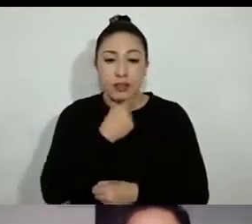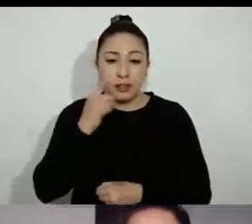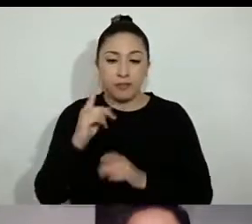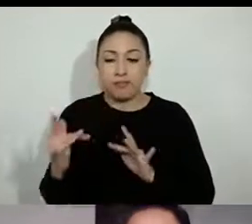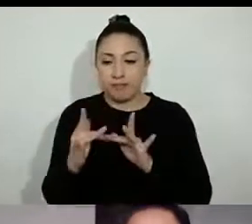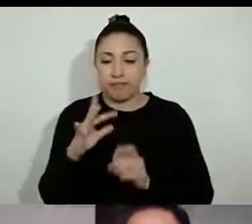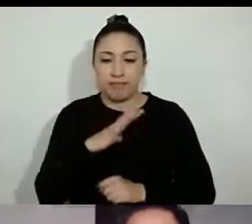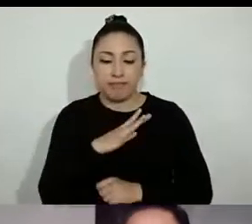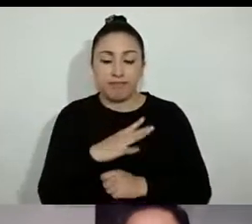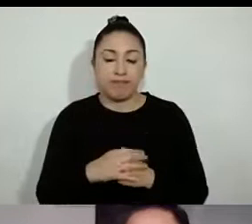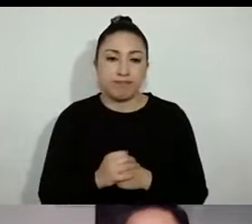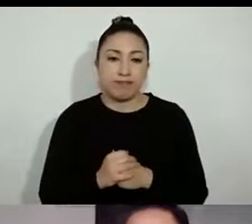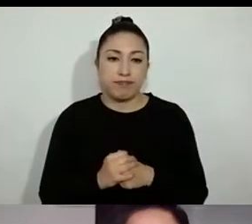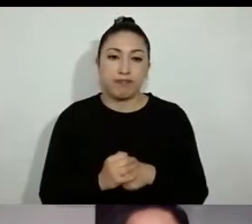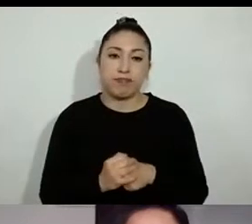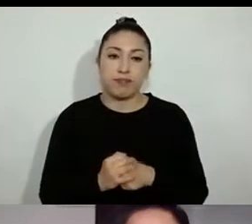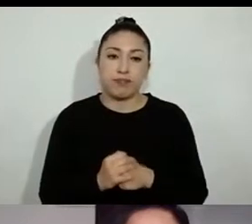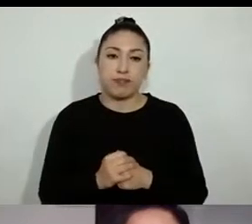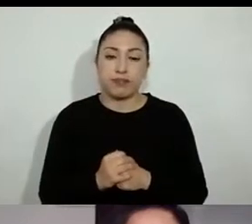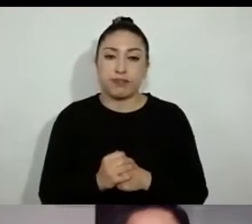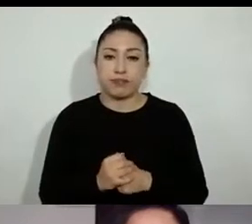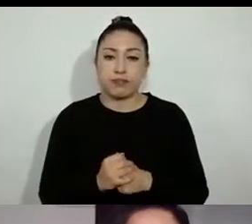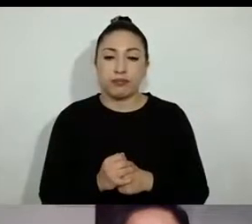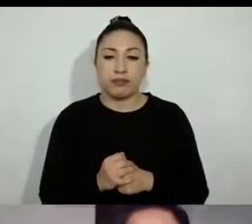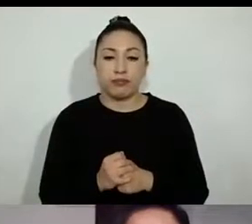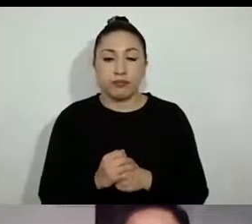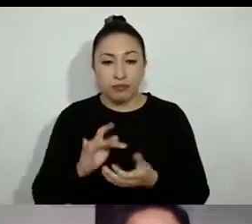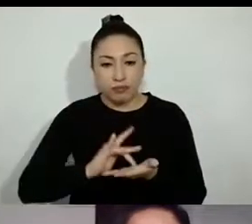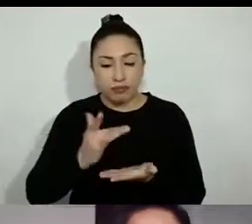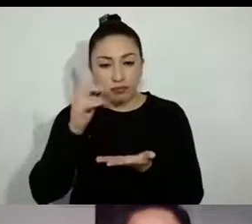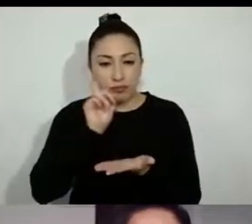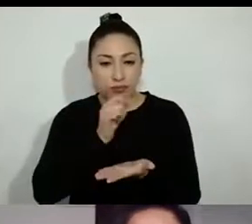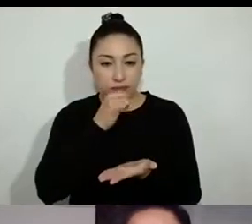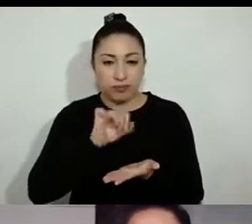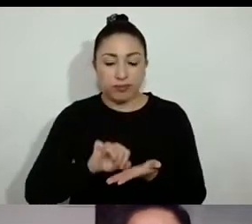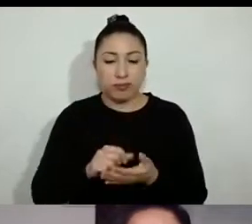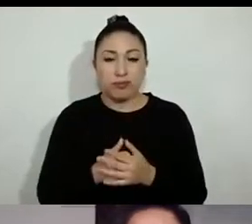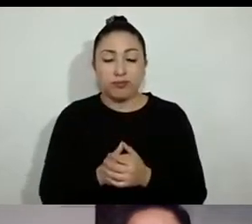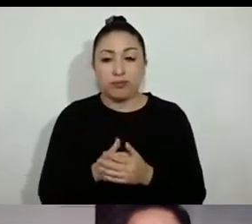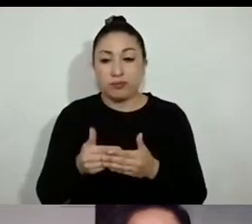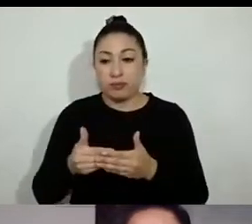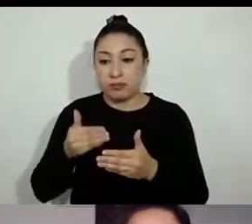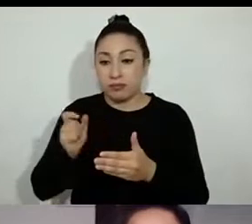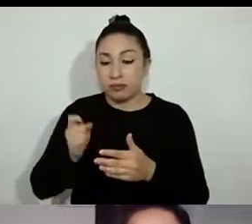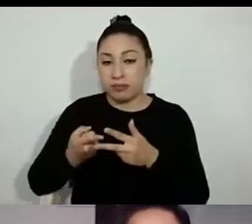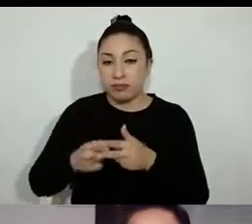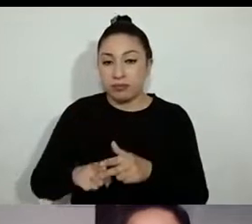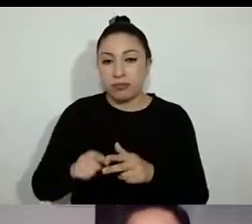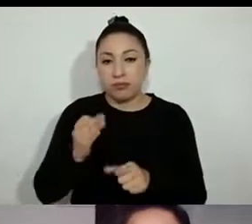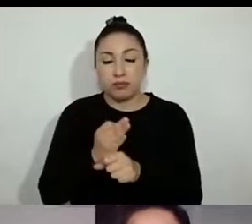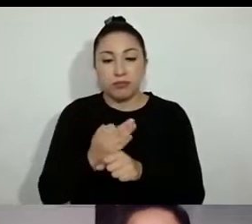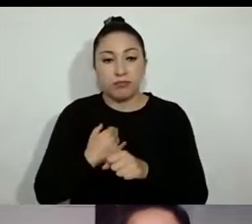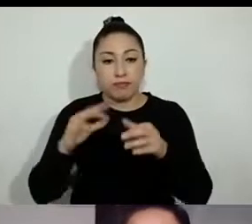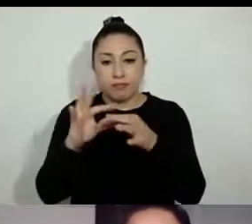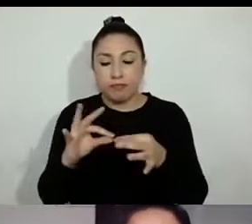diputados. Muchas gracias, diputada Isabela. Antes de dar inicio a la entrevista, presentaremos el